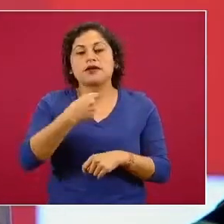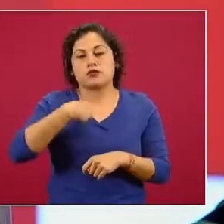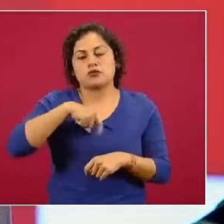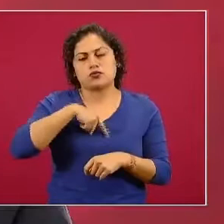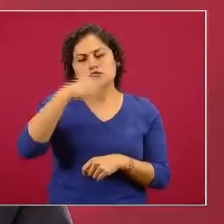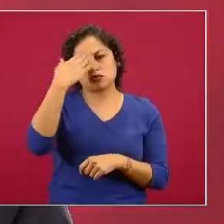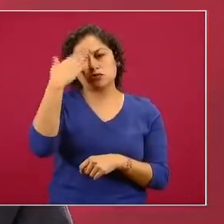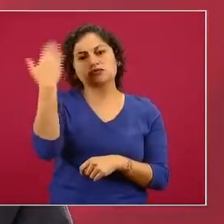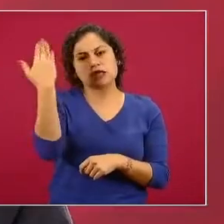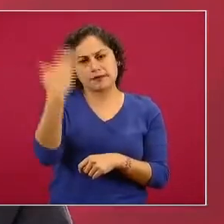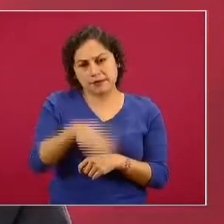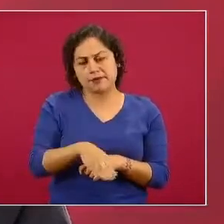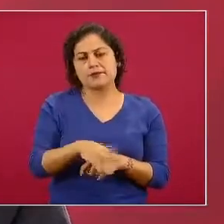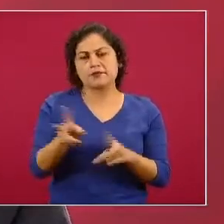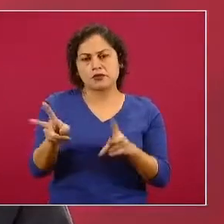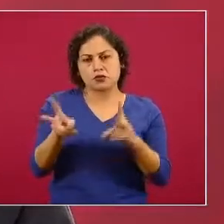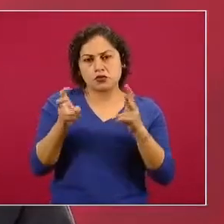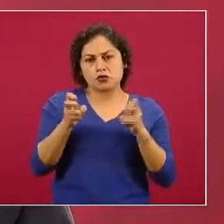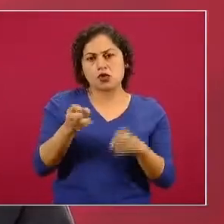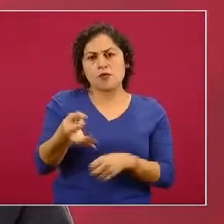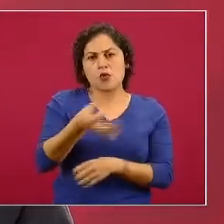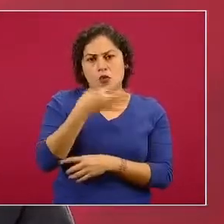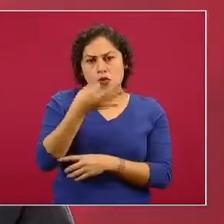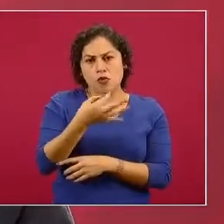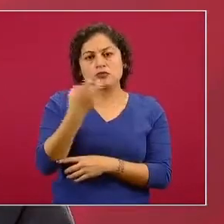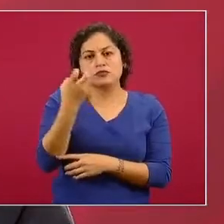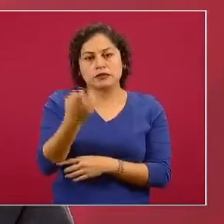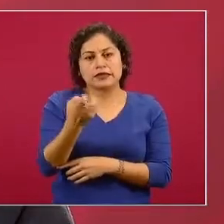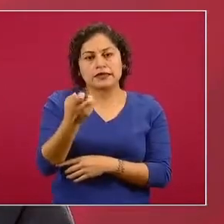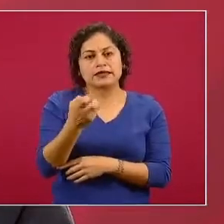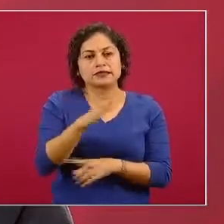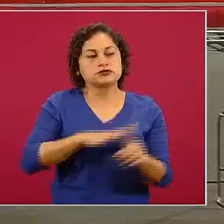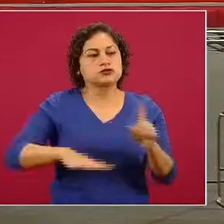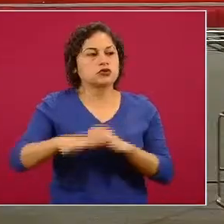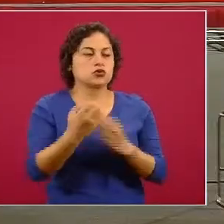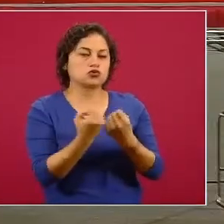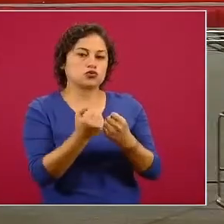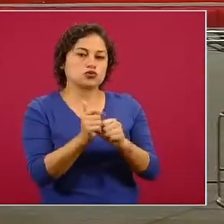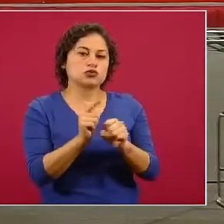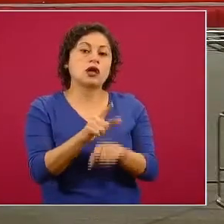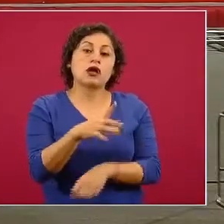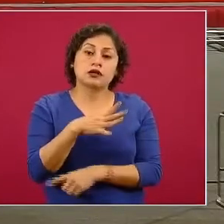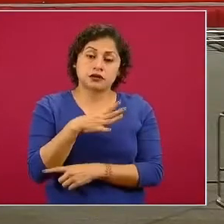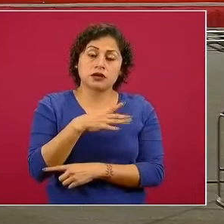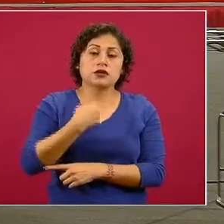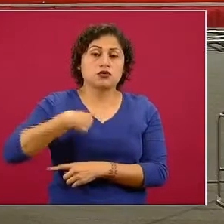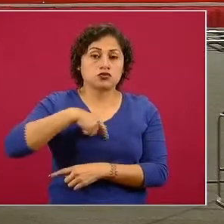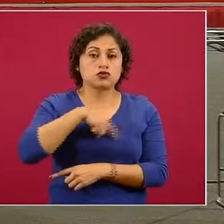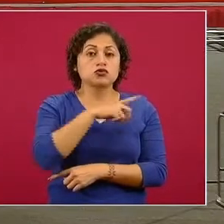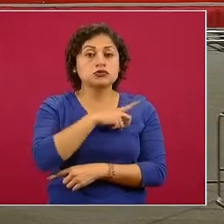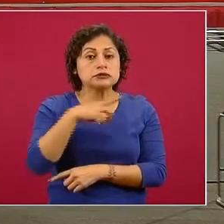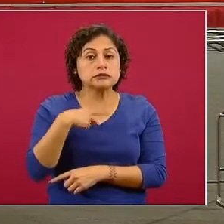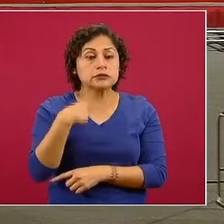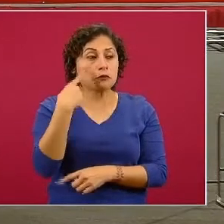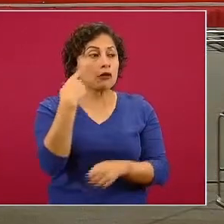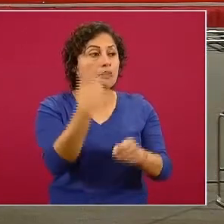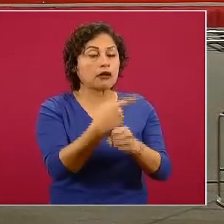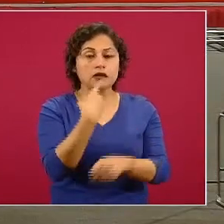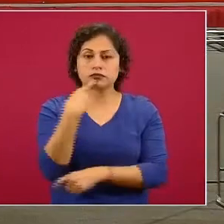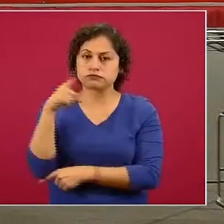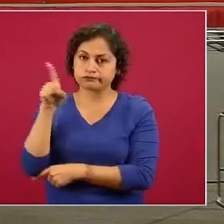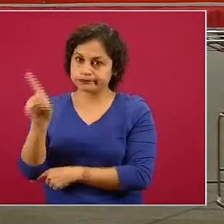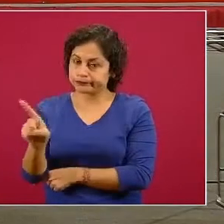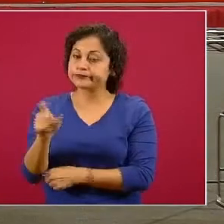algo que es un vicio social que debemos combatir. Hace varias semanas anunciamos el robo de los